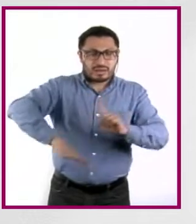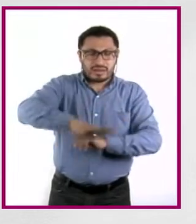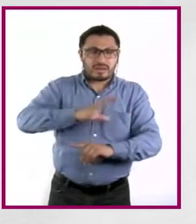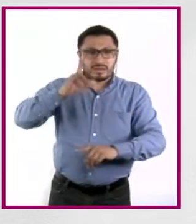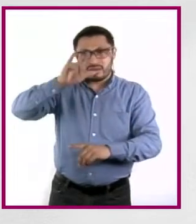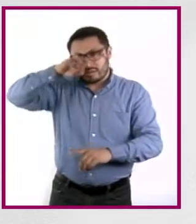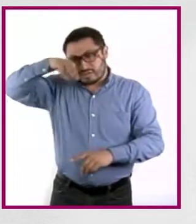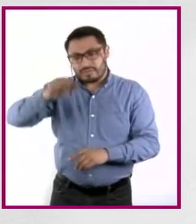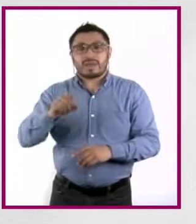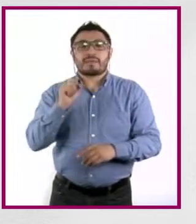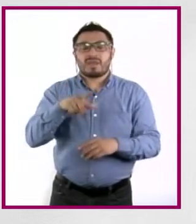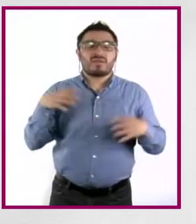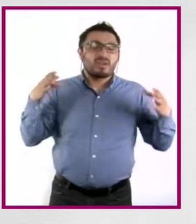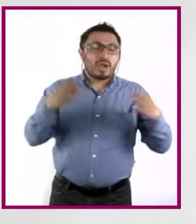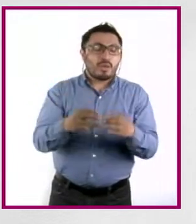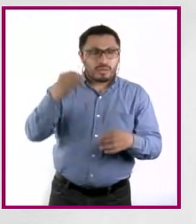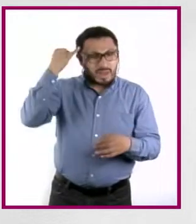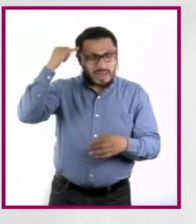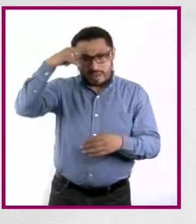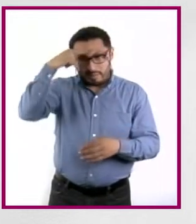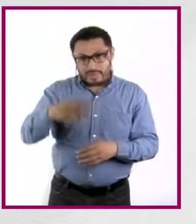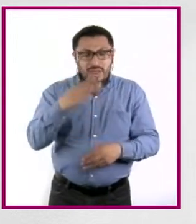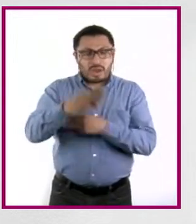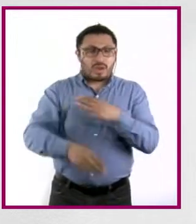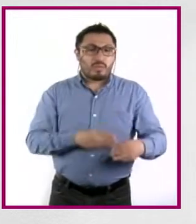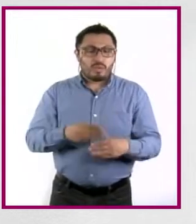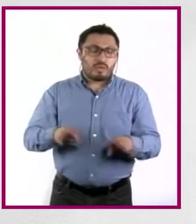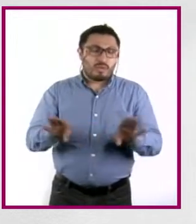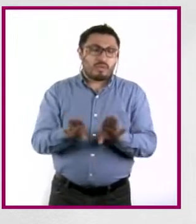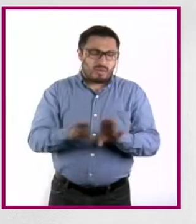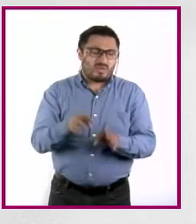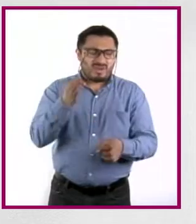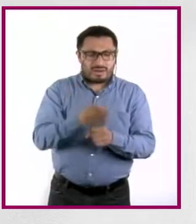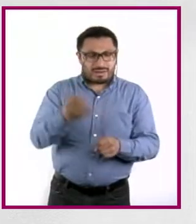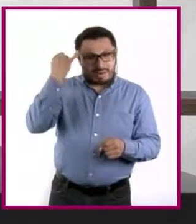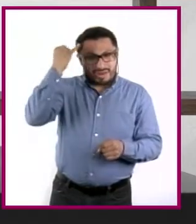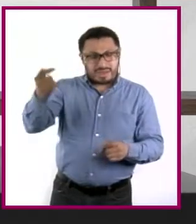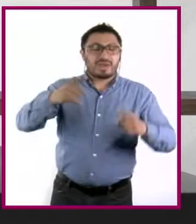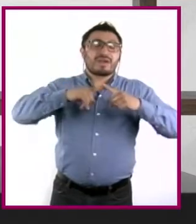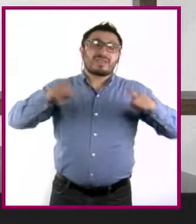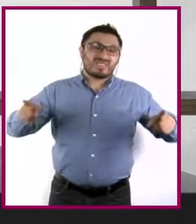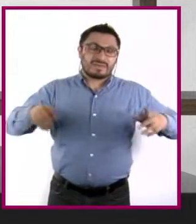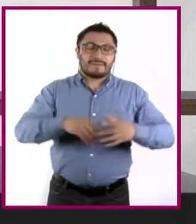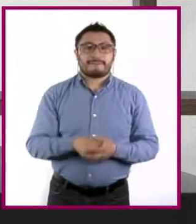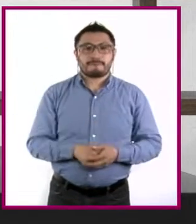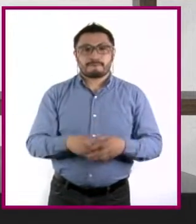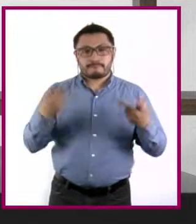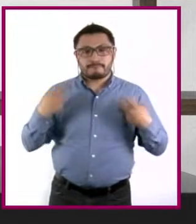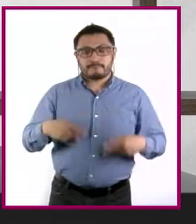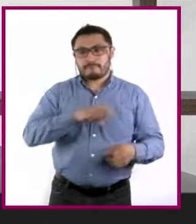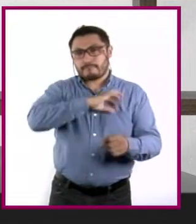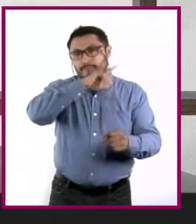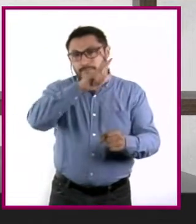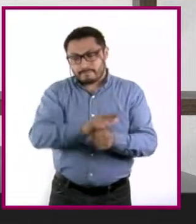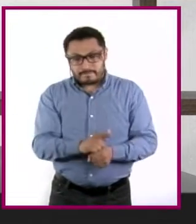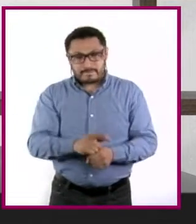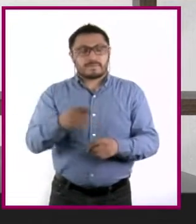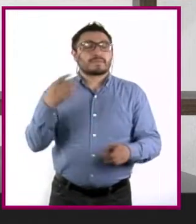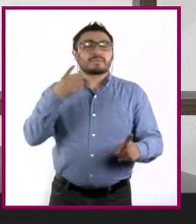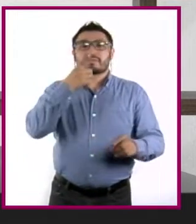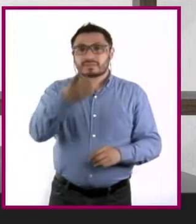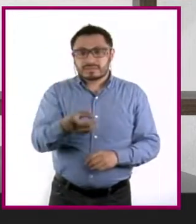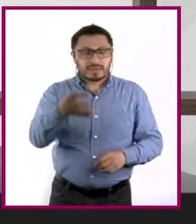Y México hizo realmente una revolución de independencia muy especial, muy diferente a la de otras de América Latina,